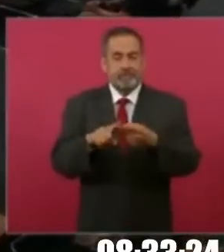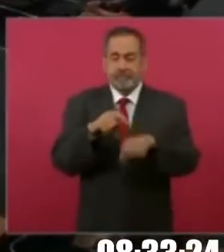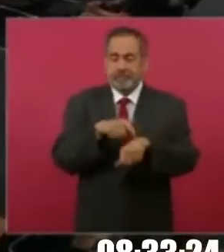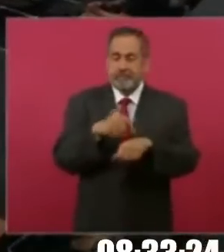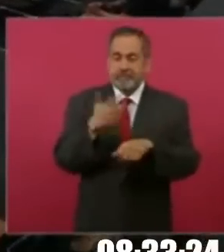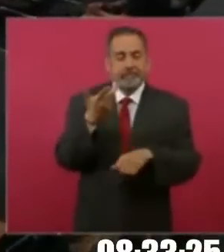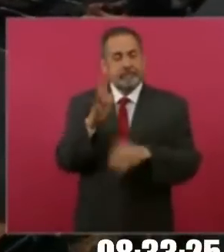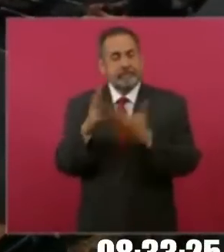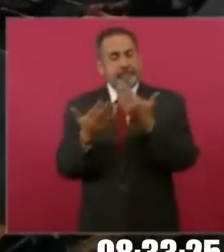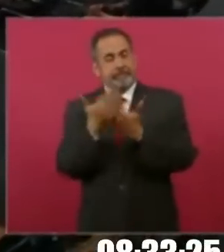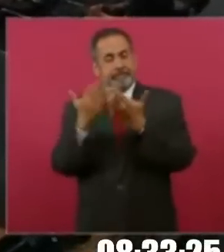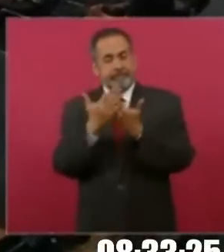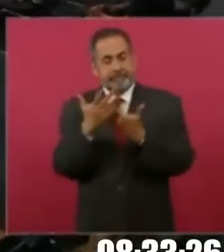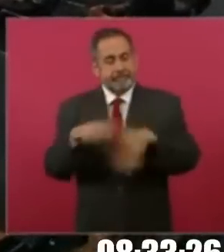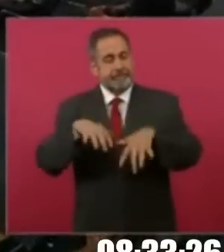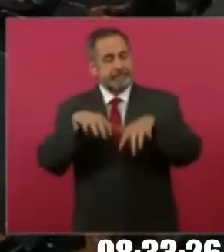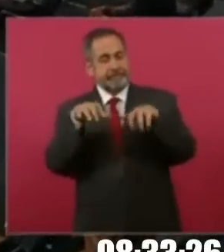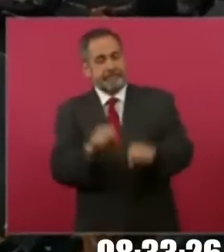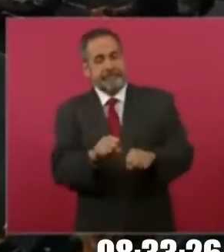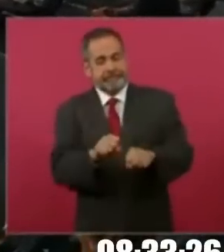10 de la mañana